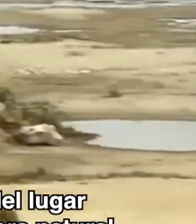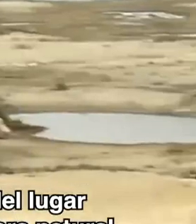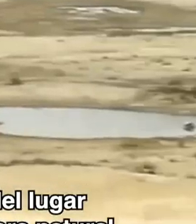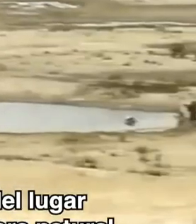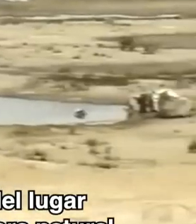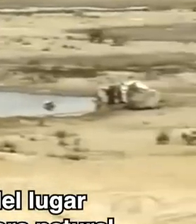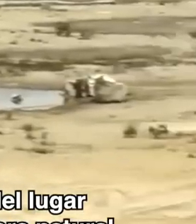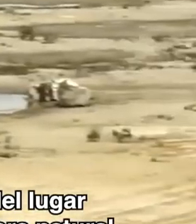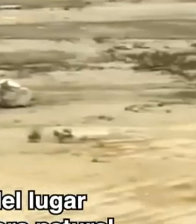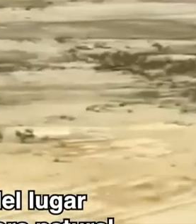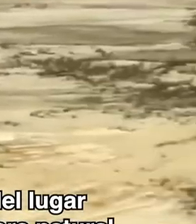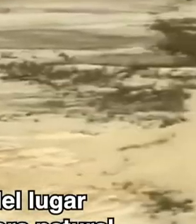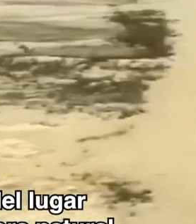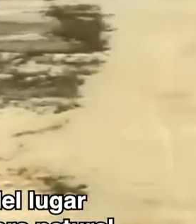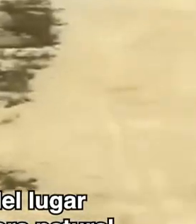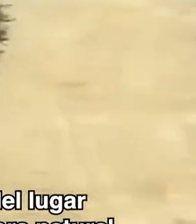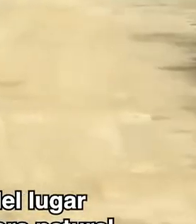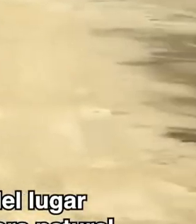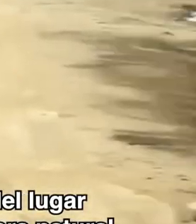Esto.